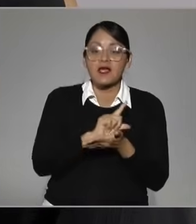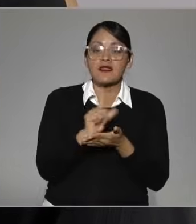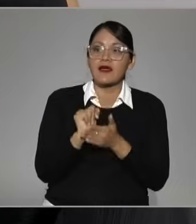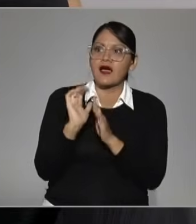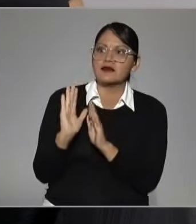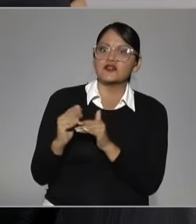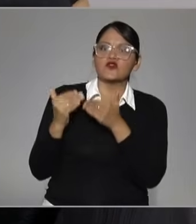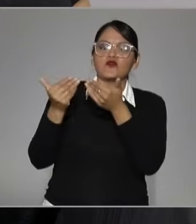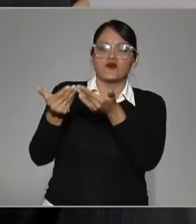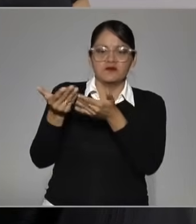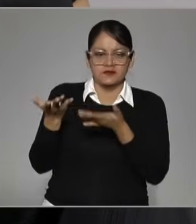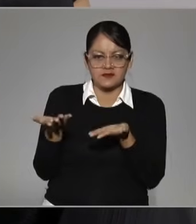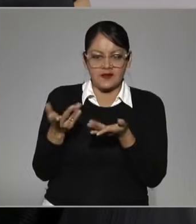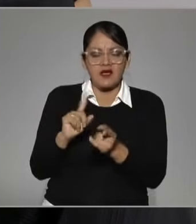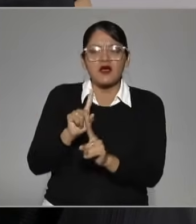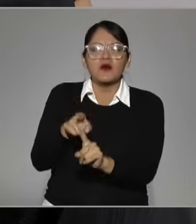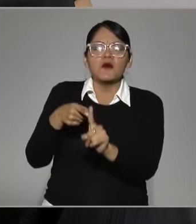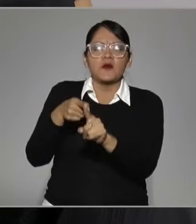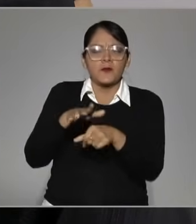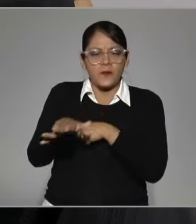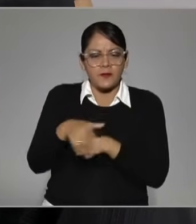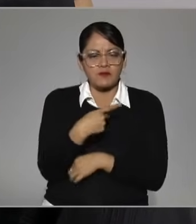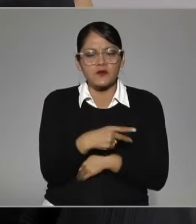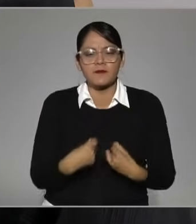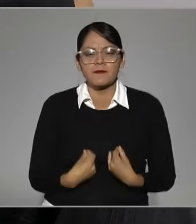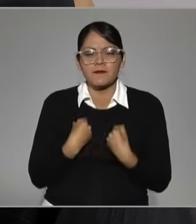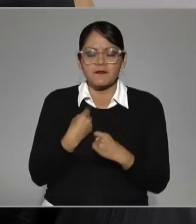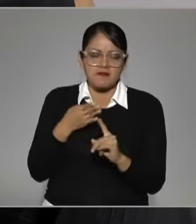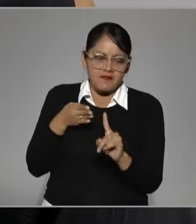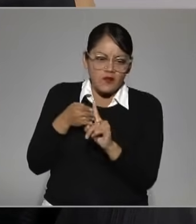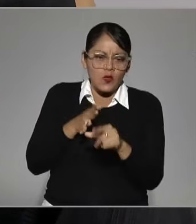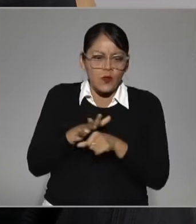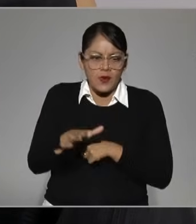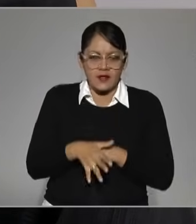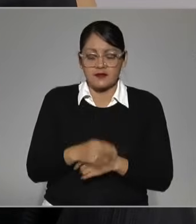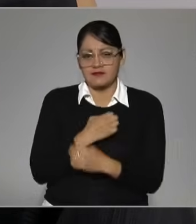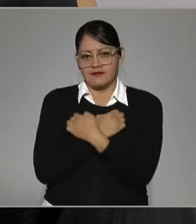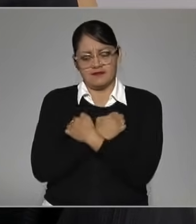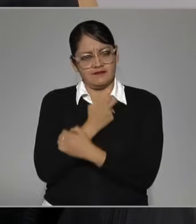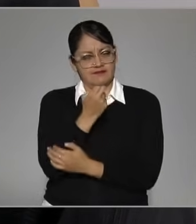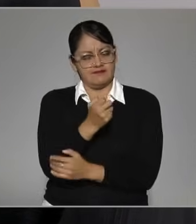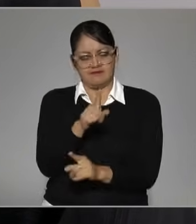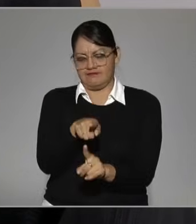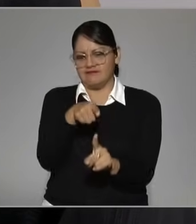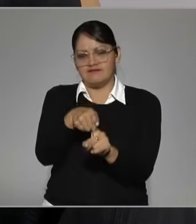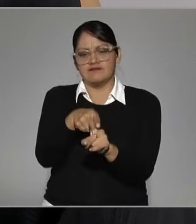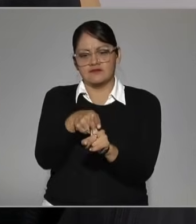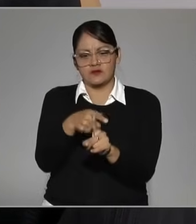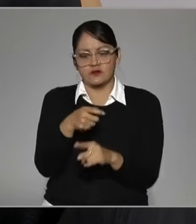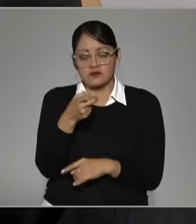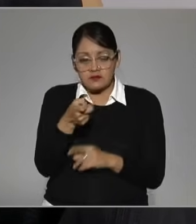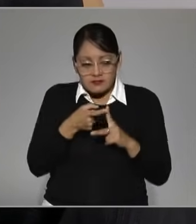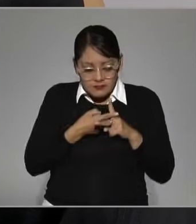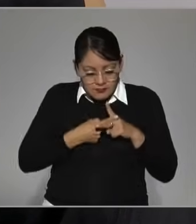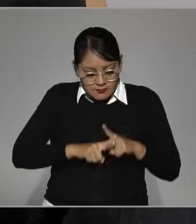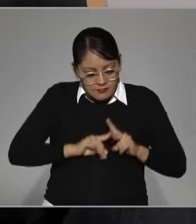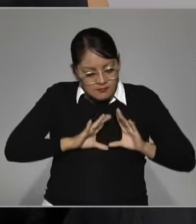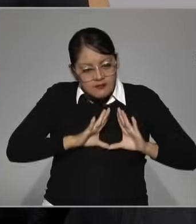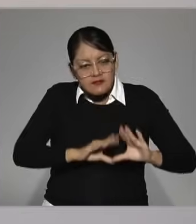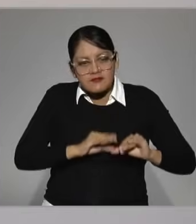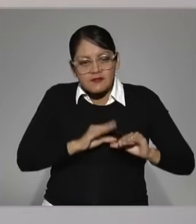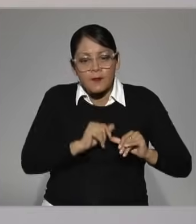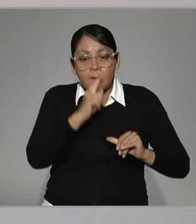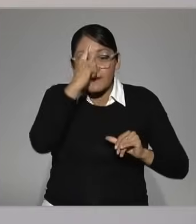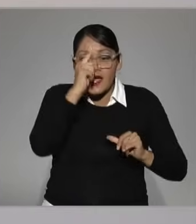eso, ¿hacia dónde voy? ¿Qué quiero hacer en la vida? Entonces, la educación va a ser este propósito de empezarlo a introducir en el